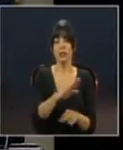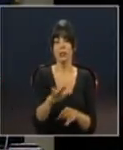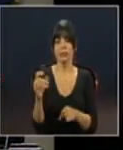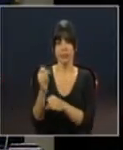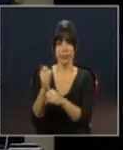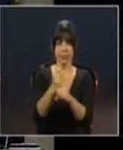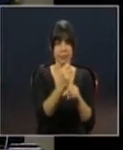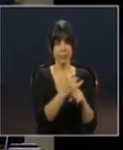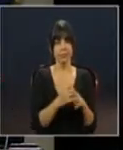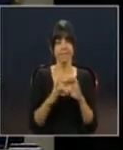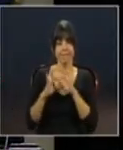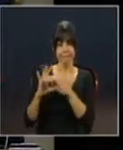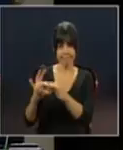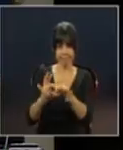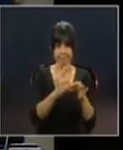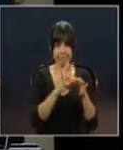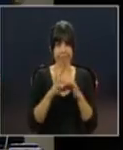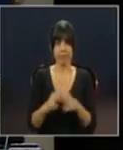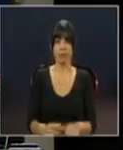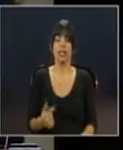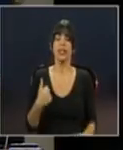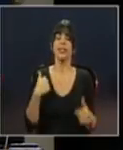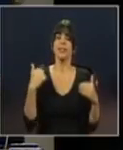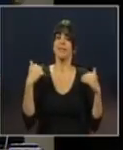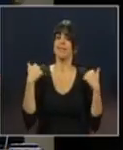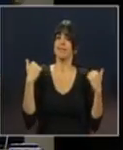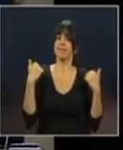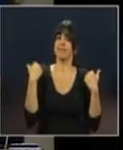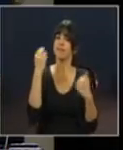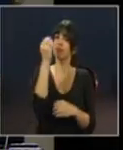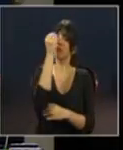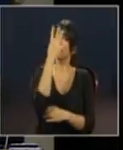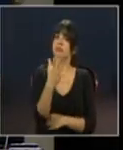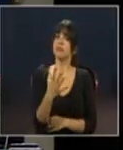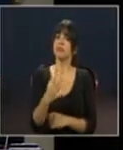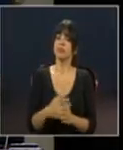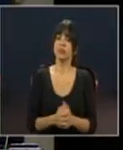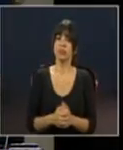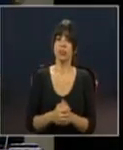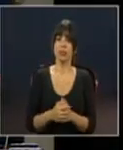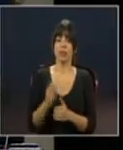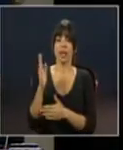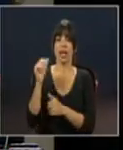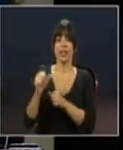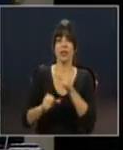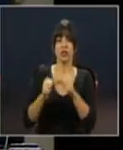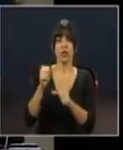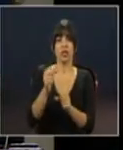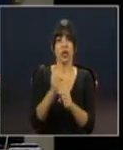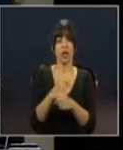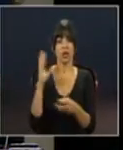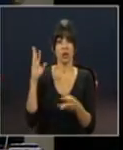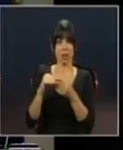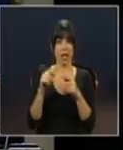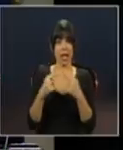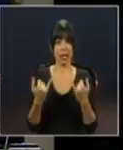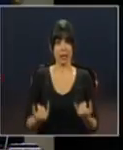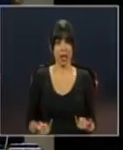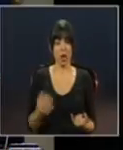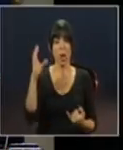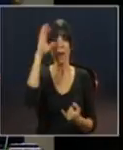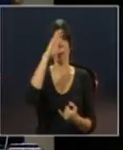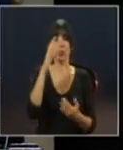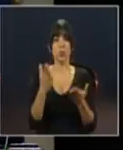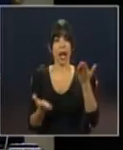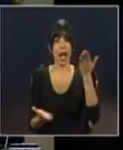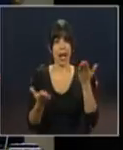institucionalidad. Me congratulo en dar cuenta de los ingentes esfuerzos realizados a la fecha por equilibrar